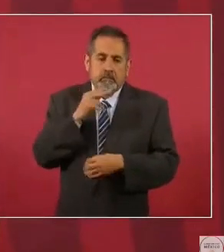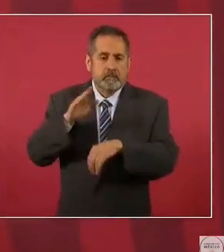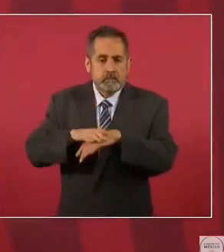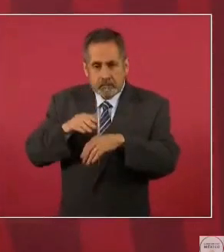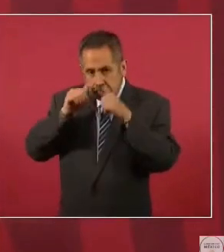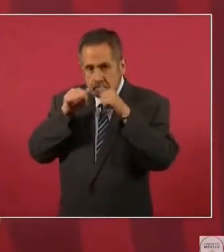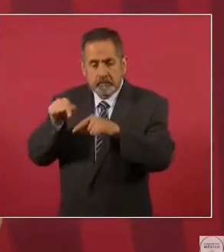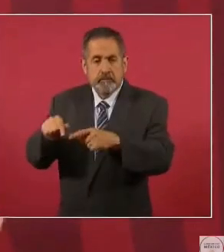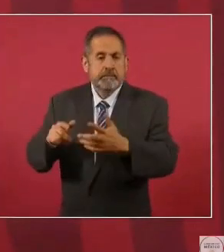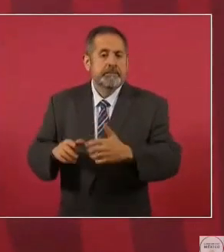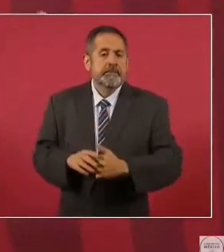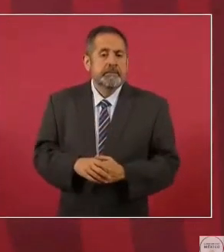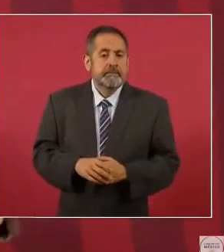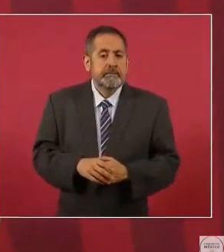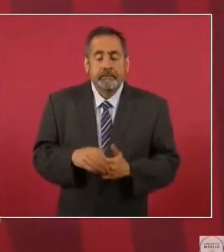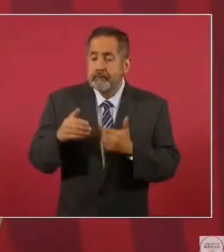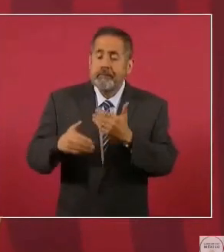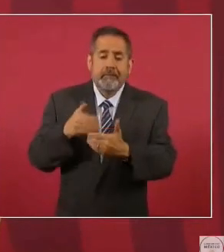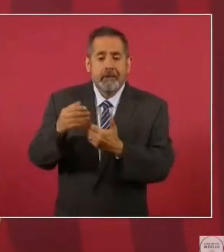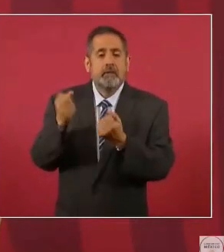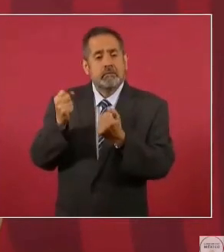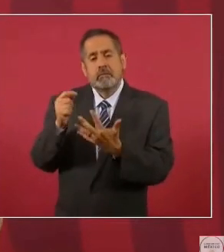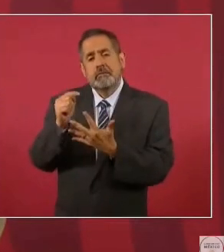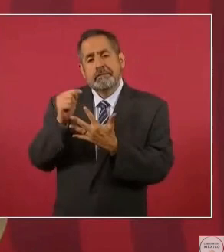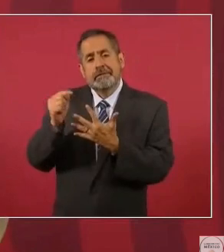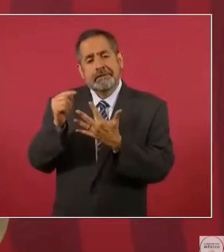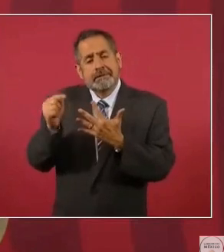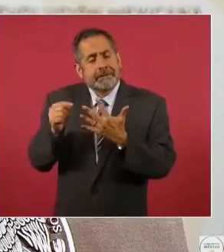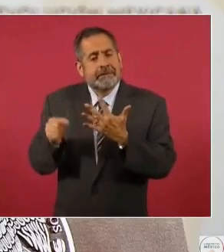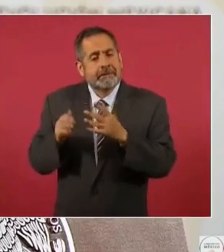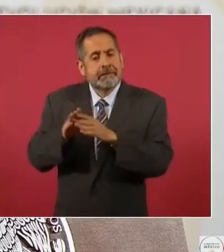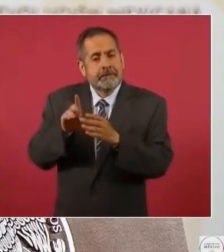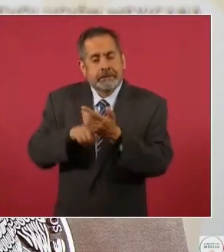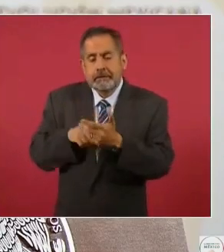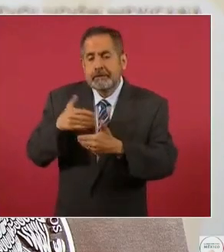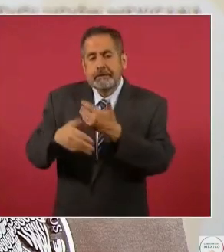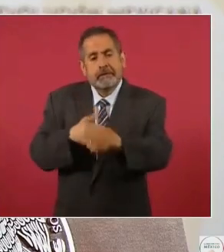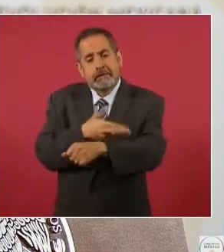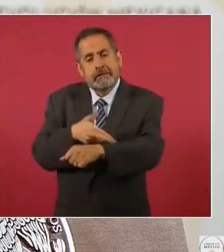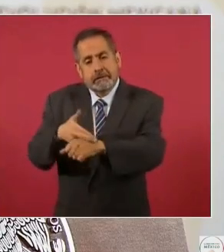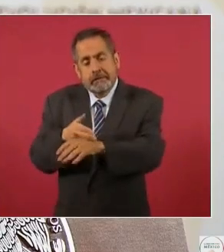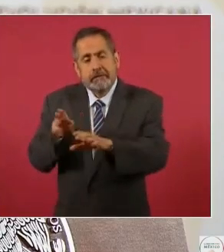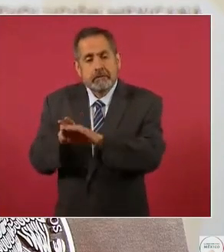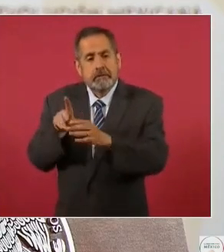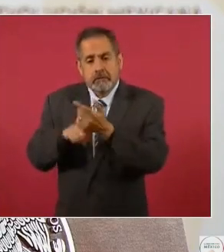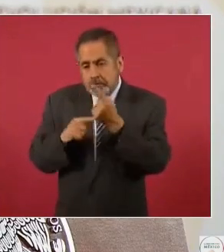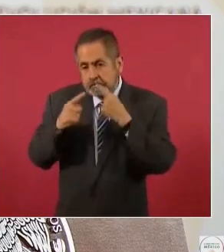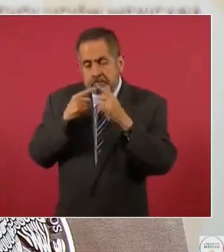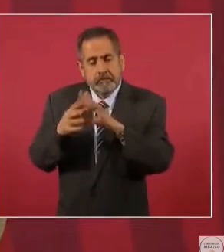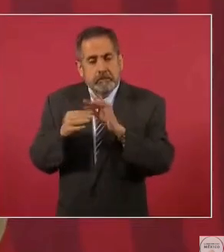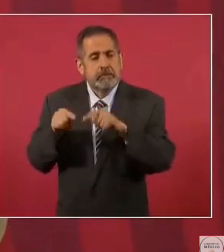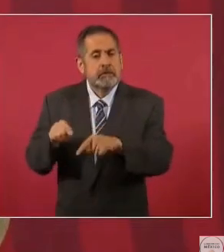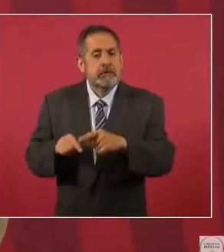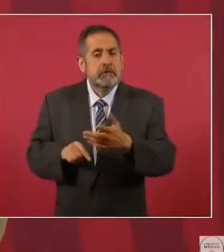mayor acceso. Y así creo que hay muchos otros elementos que se van a estar y que se han estado